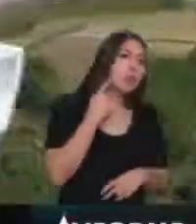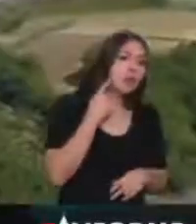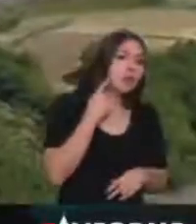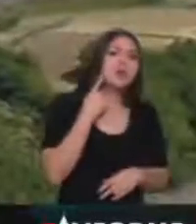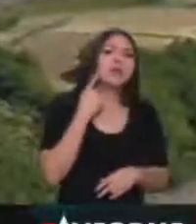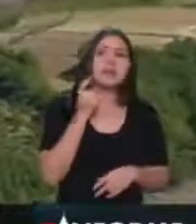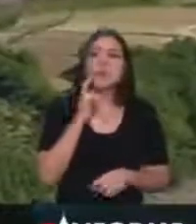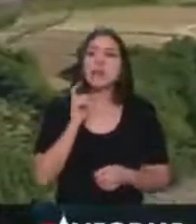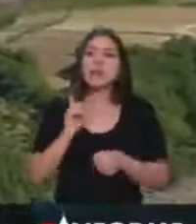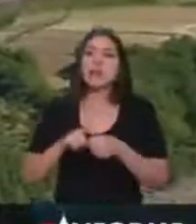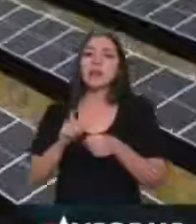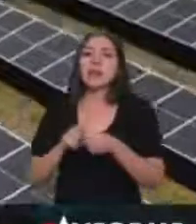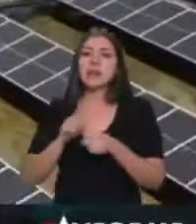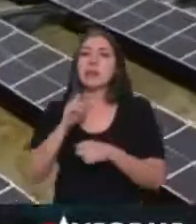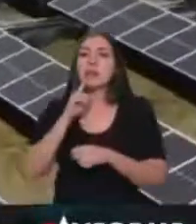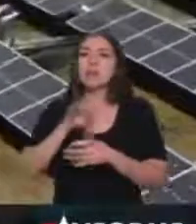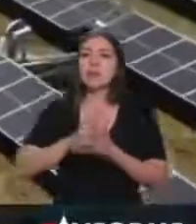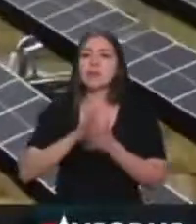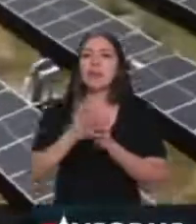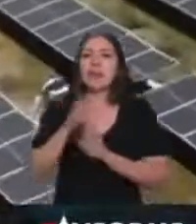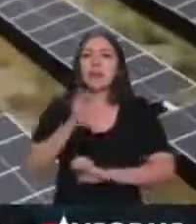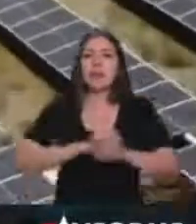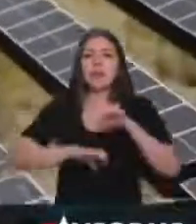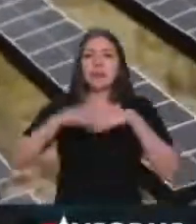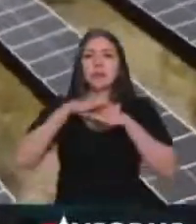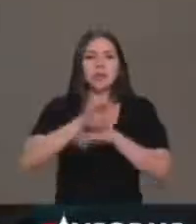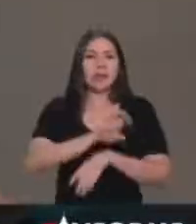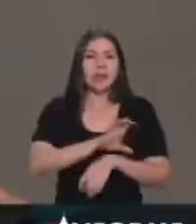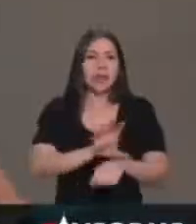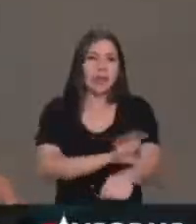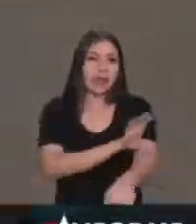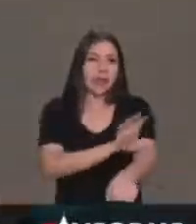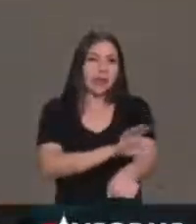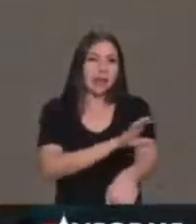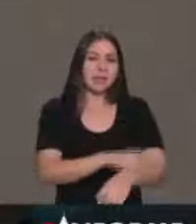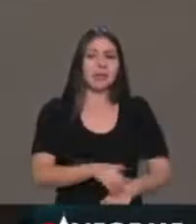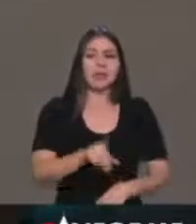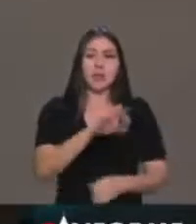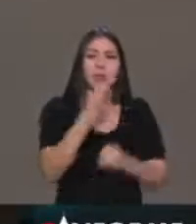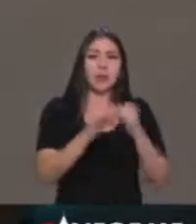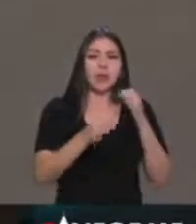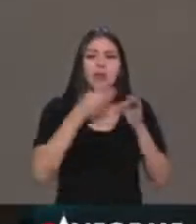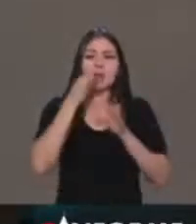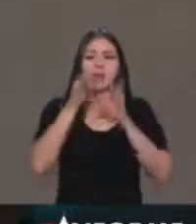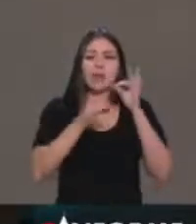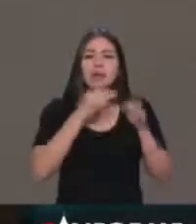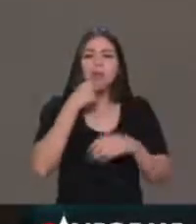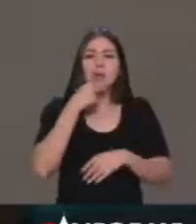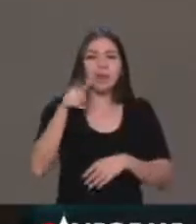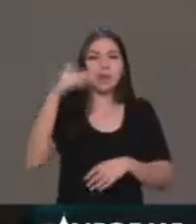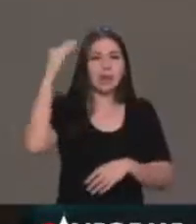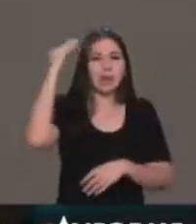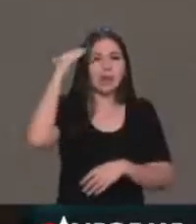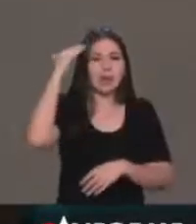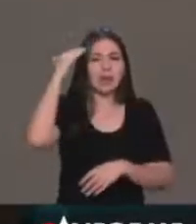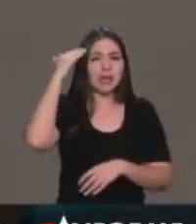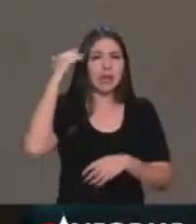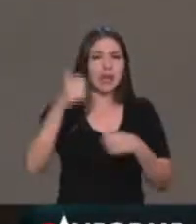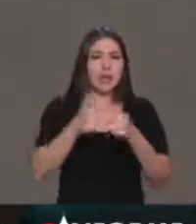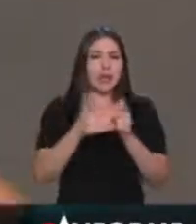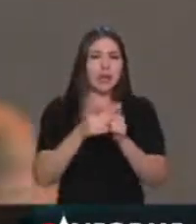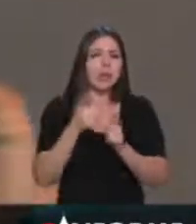empresas energéticas. El último escándalo relacionado con el tema es la incorporación de Antonio Miguel Carmona, un líder histórico del